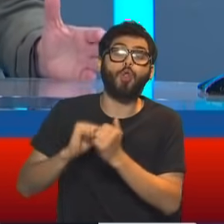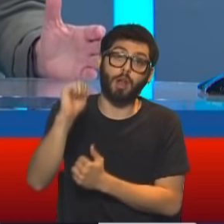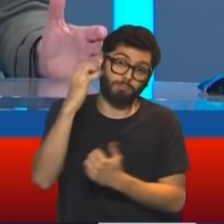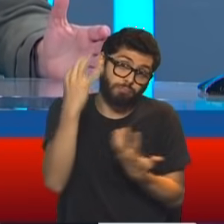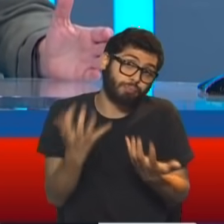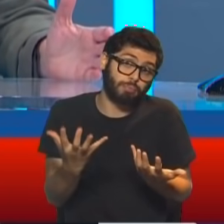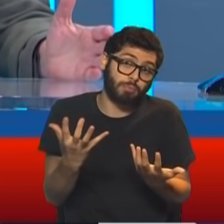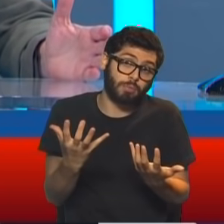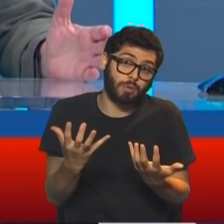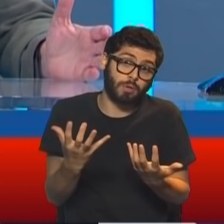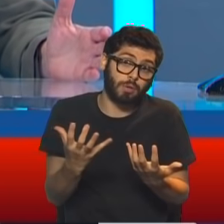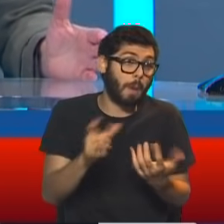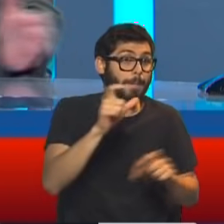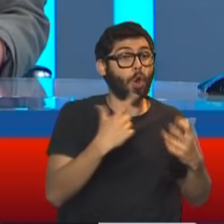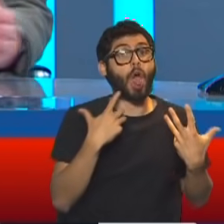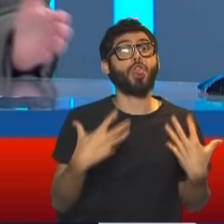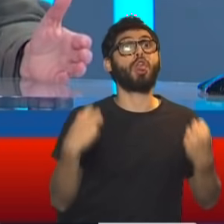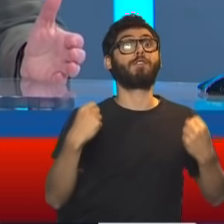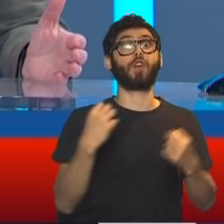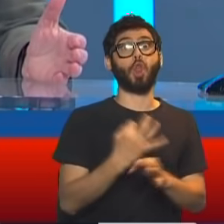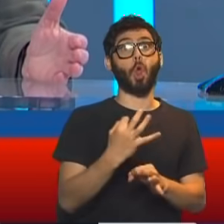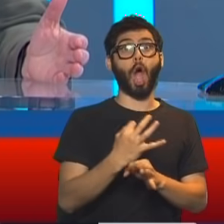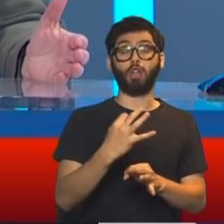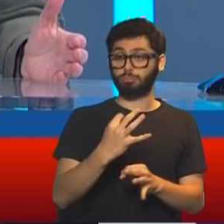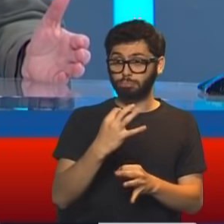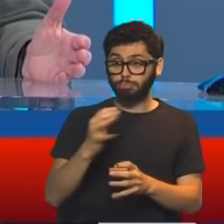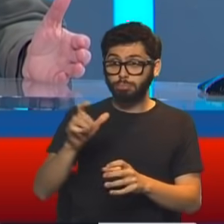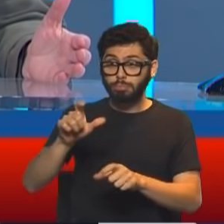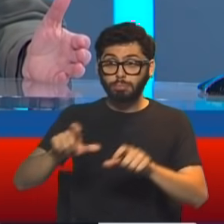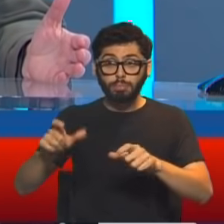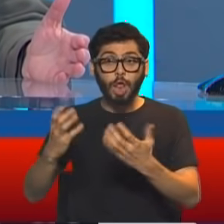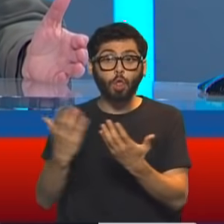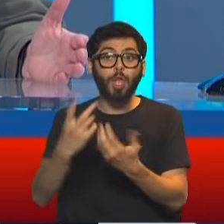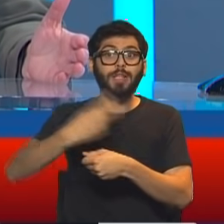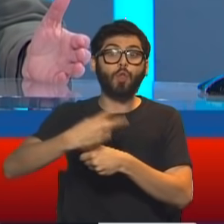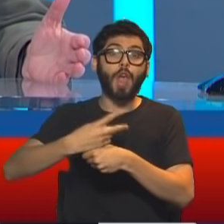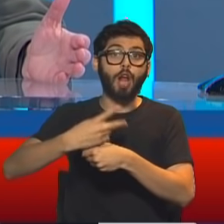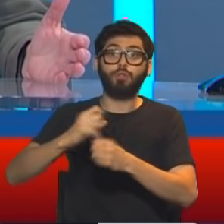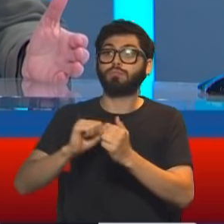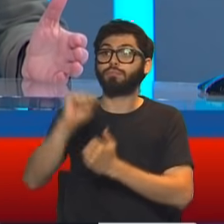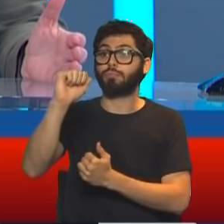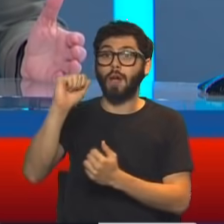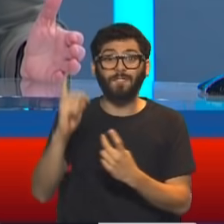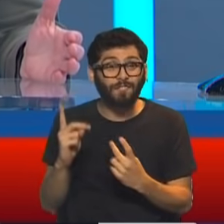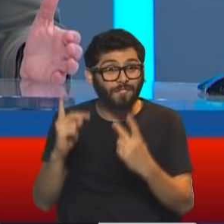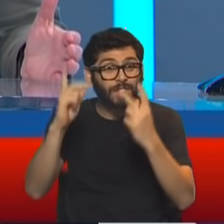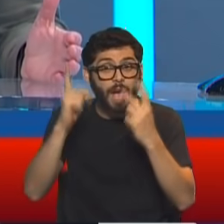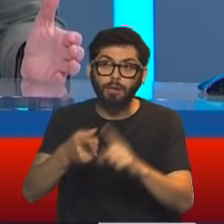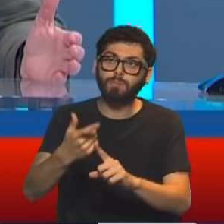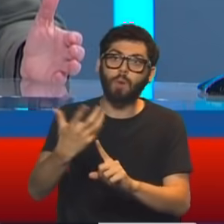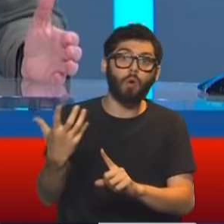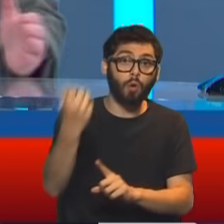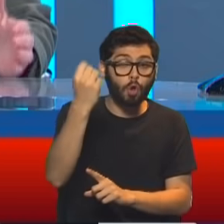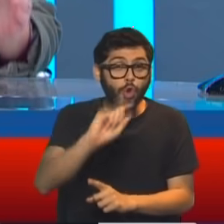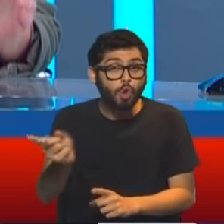estamos discutiendo a los defensores de la Sí. educación. Un pibe que terminó el secundario, ¿no se merece un viaje de egresados? Obviamente. ¿No que se sí. lo ganó? Obvio,